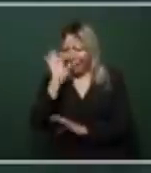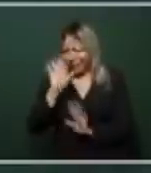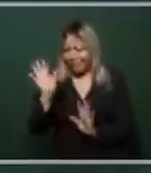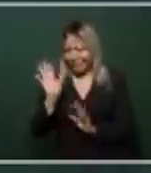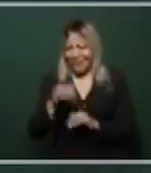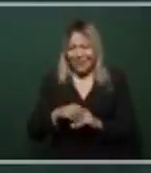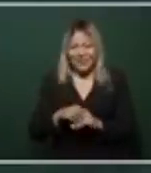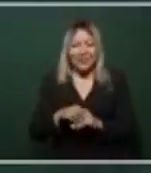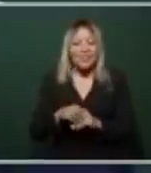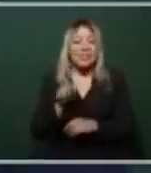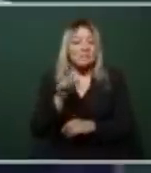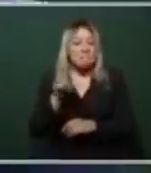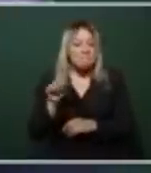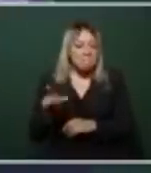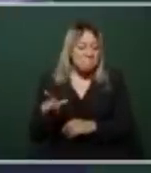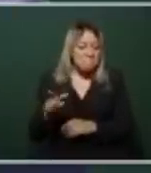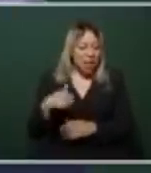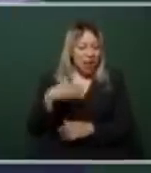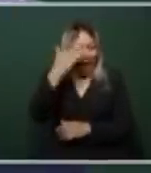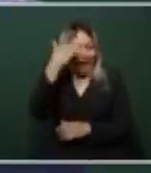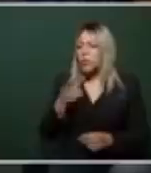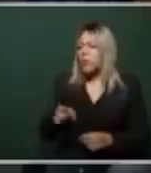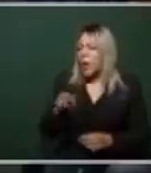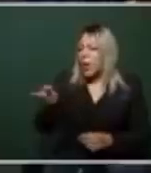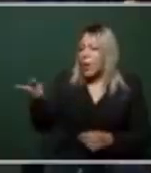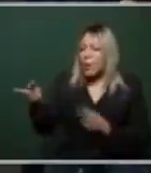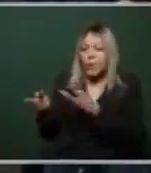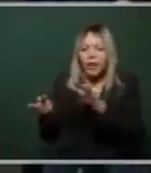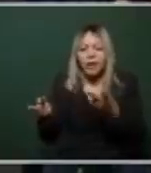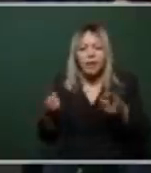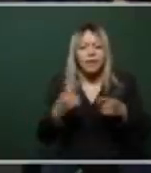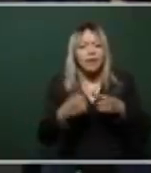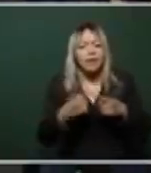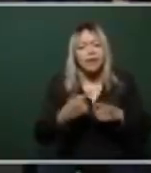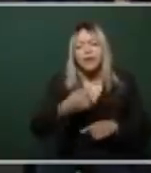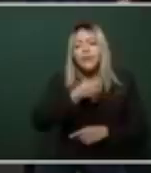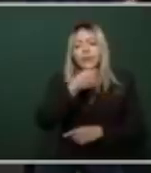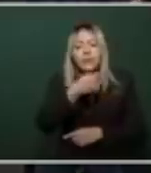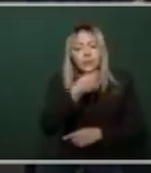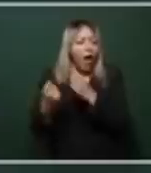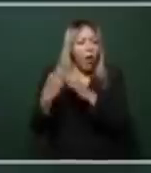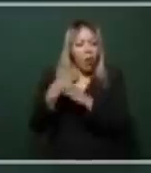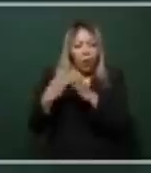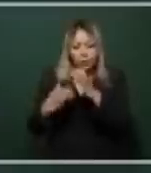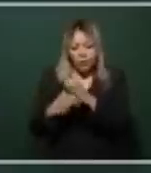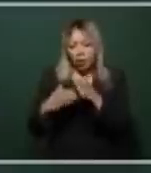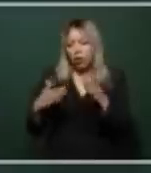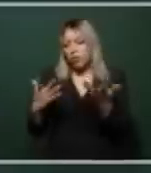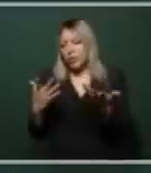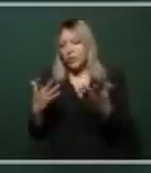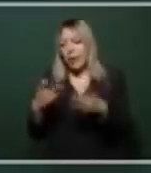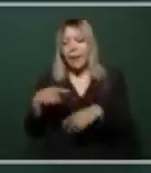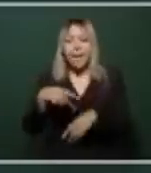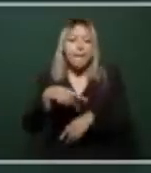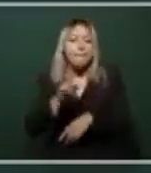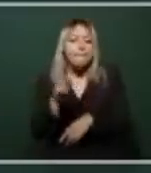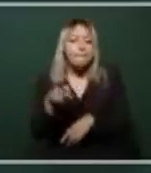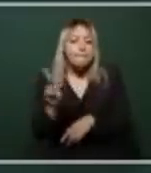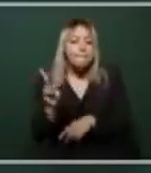en la información, porque los críticos no quieren entender que se acabó la política neoliberal. Y nada